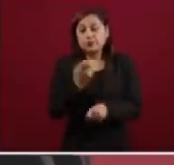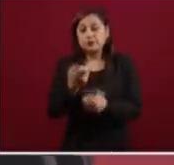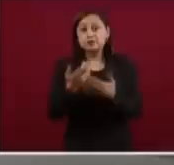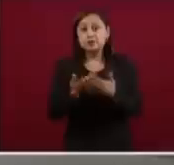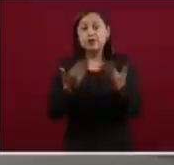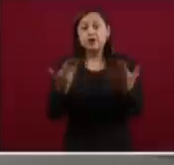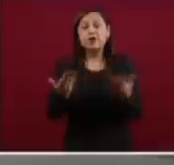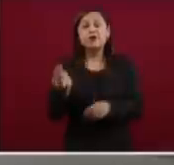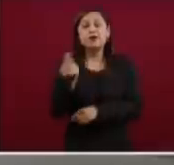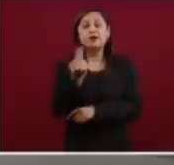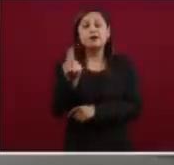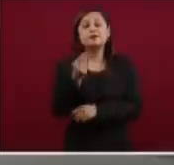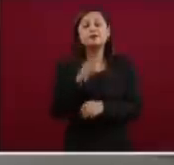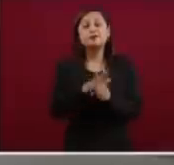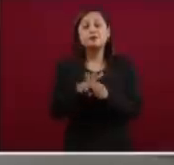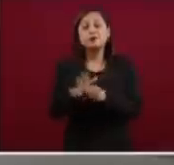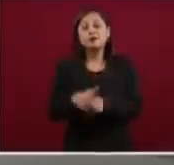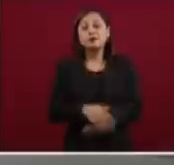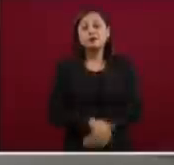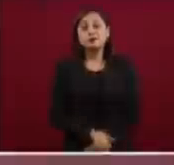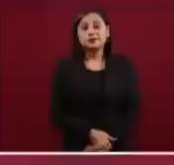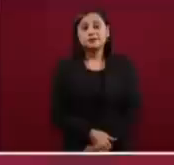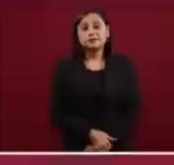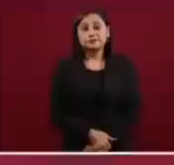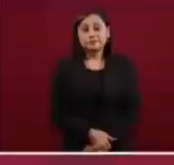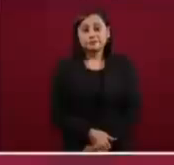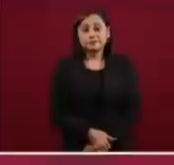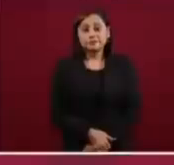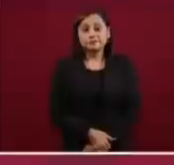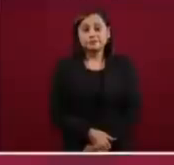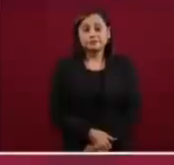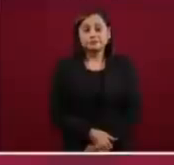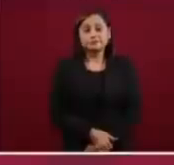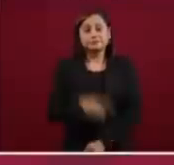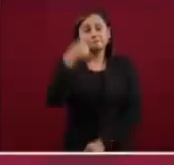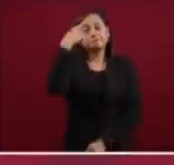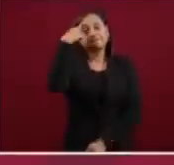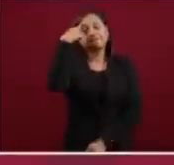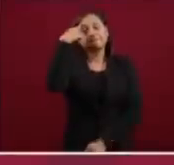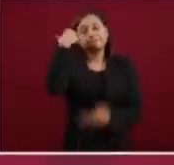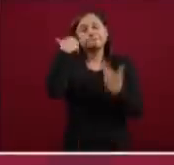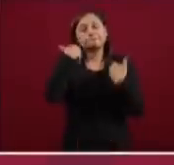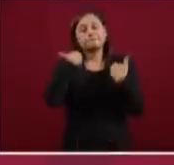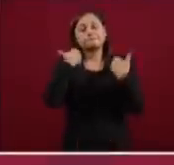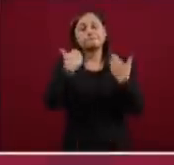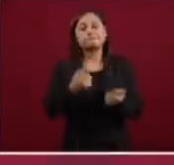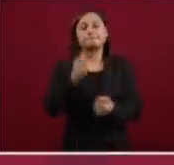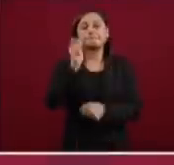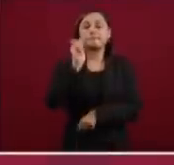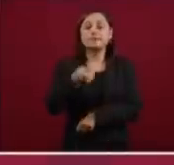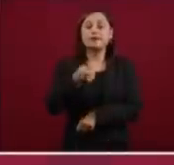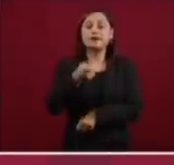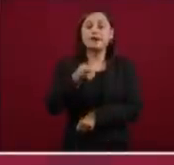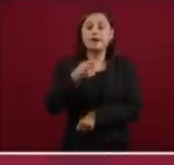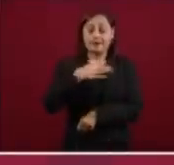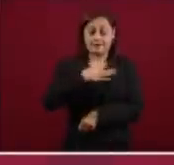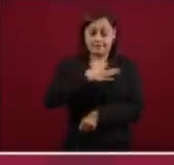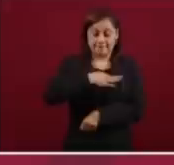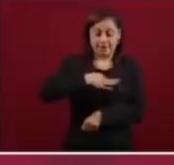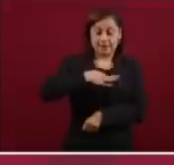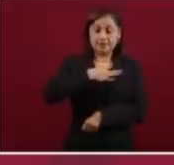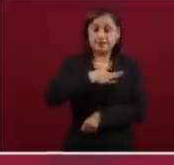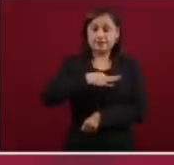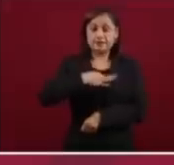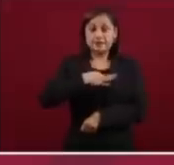no y entender que la felicidad lo que siempre digo no es acumular bienes